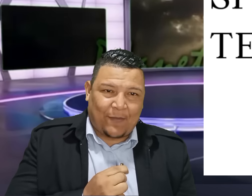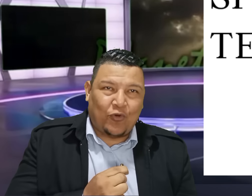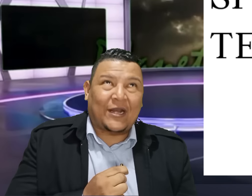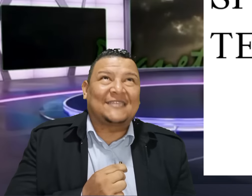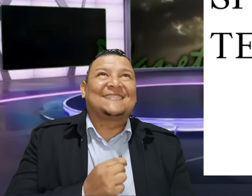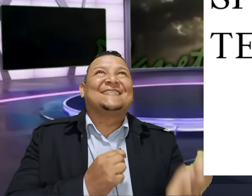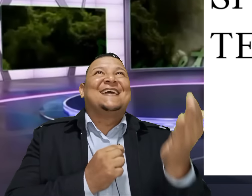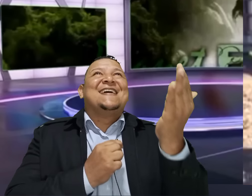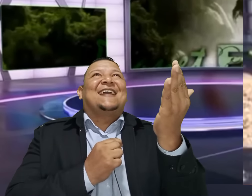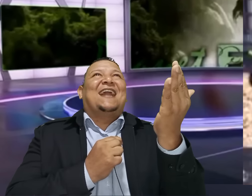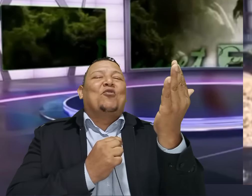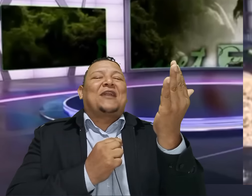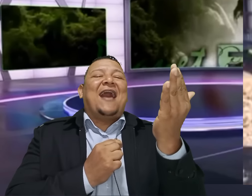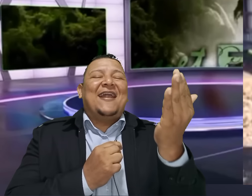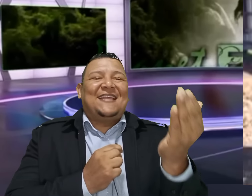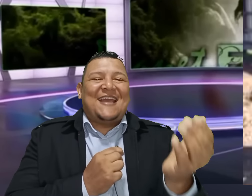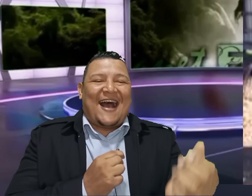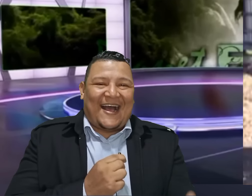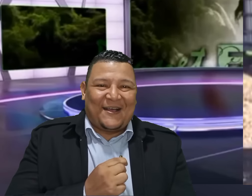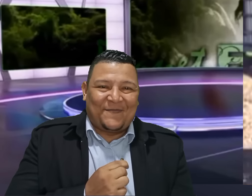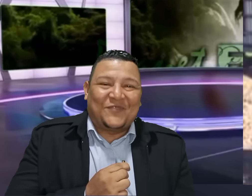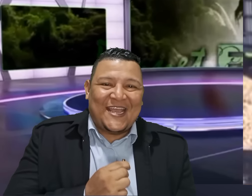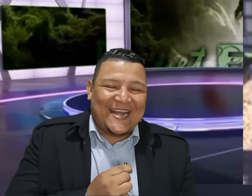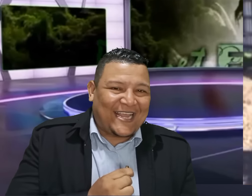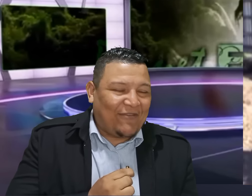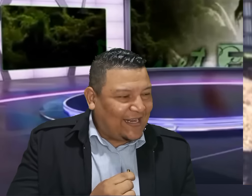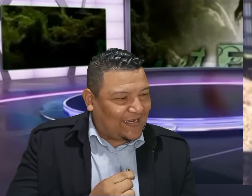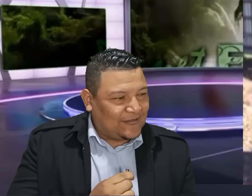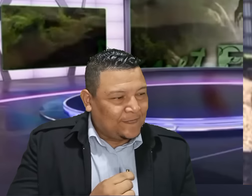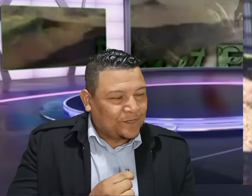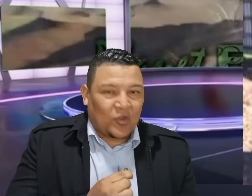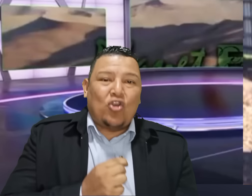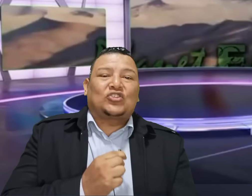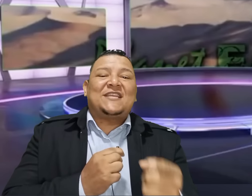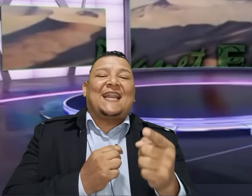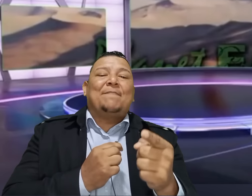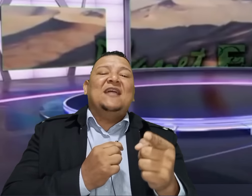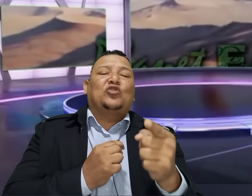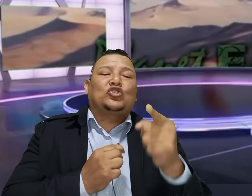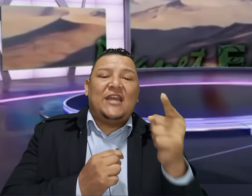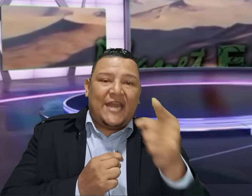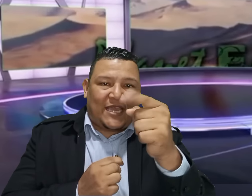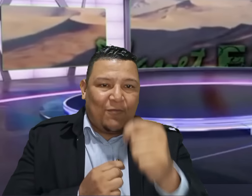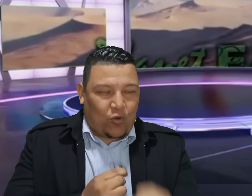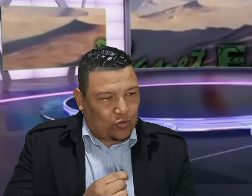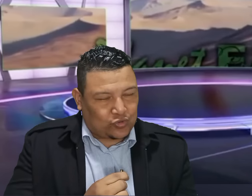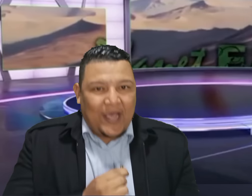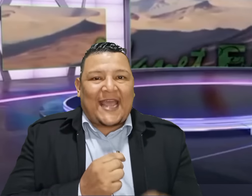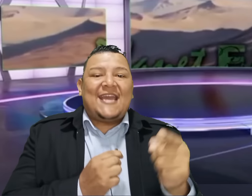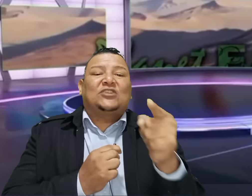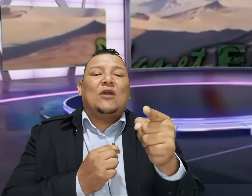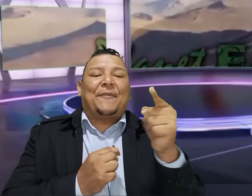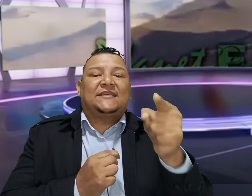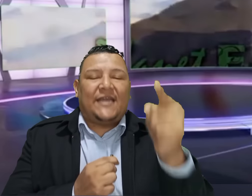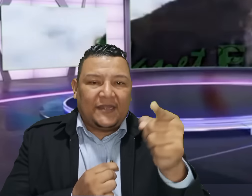te aburras y la burrada del día tiene que ver con los señalamientos inequívocos